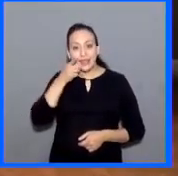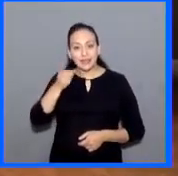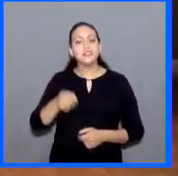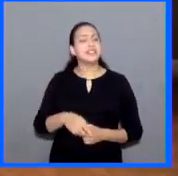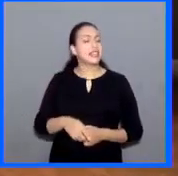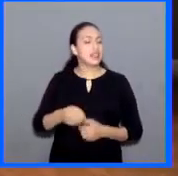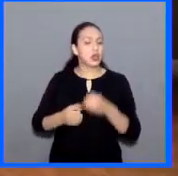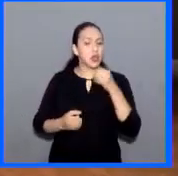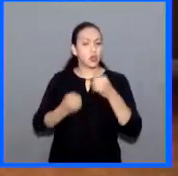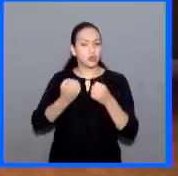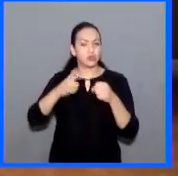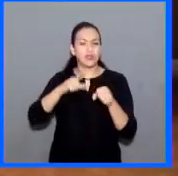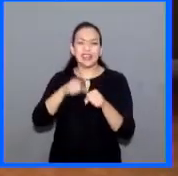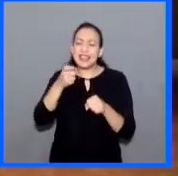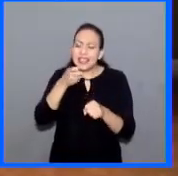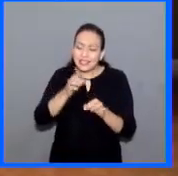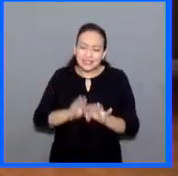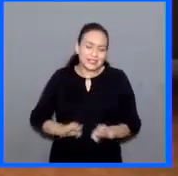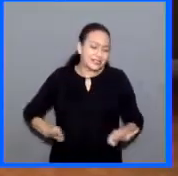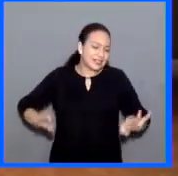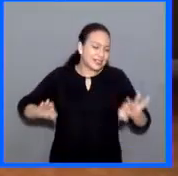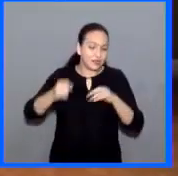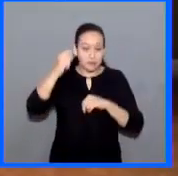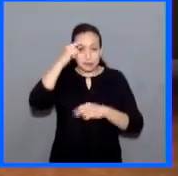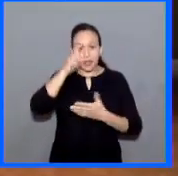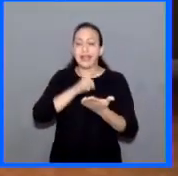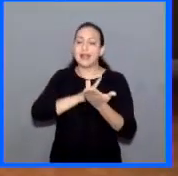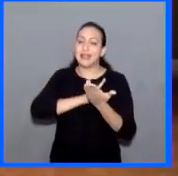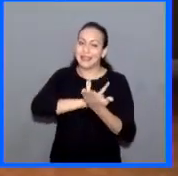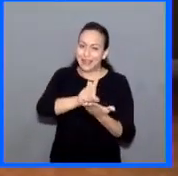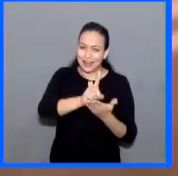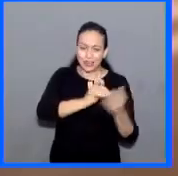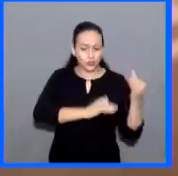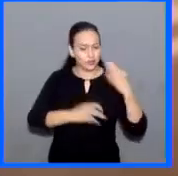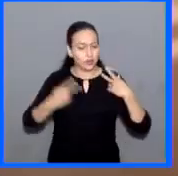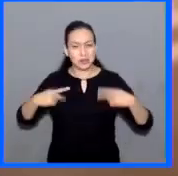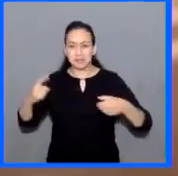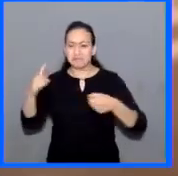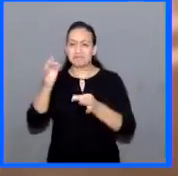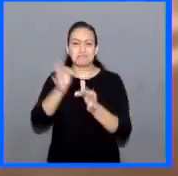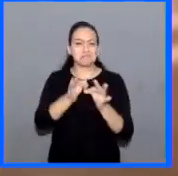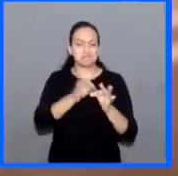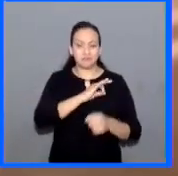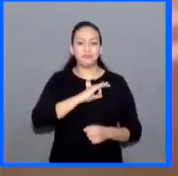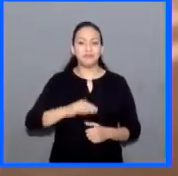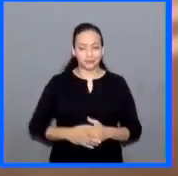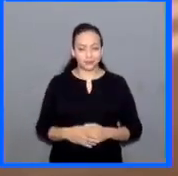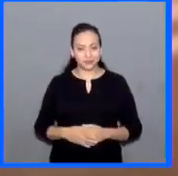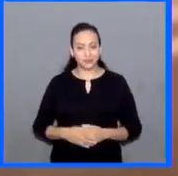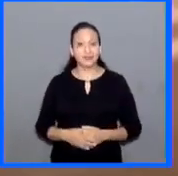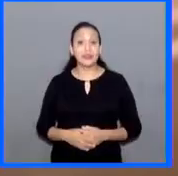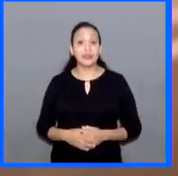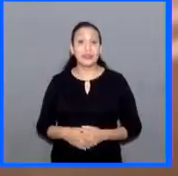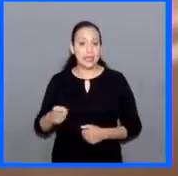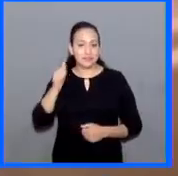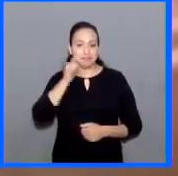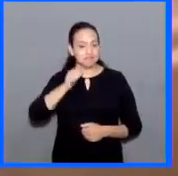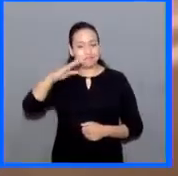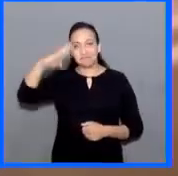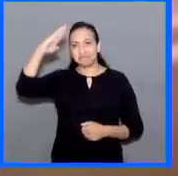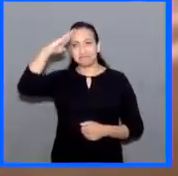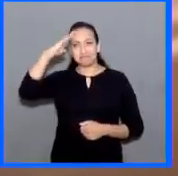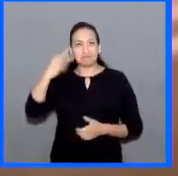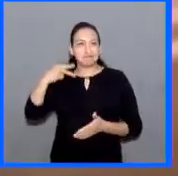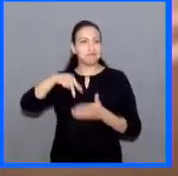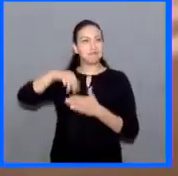la base para el ejercicio de derechos de todas las personas. Y ese ha sido su eje de trabajo en el